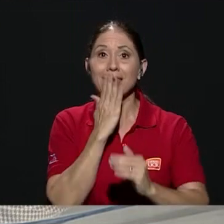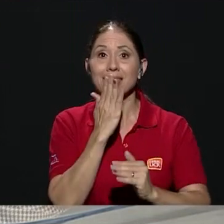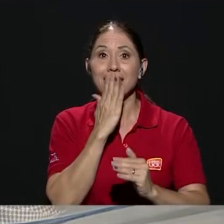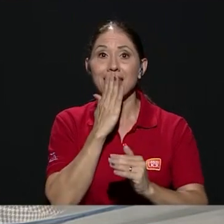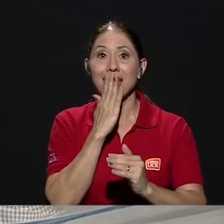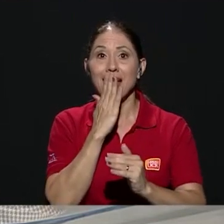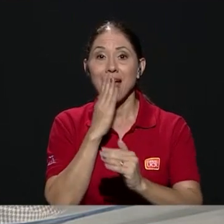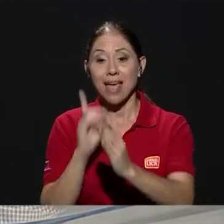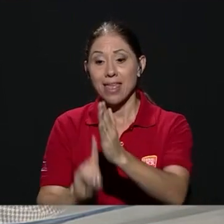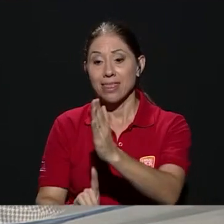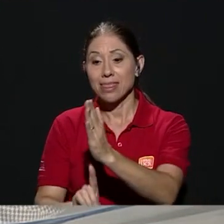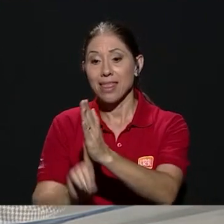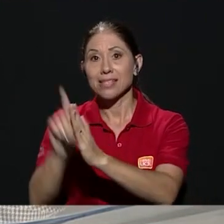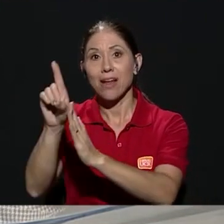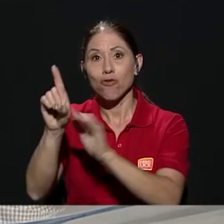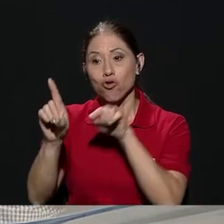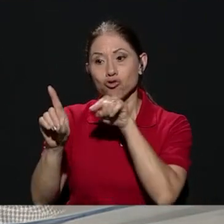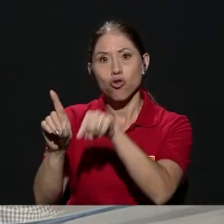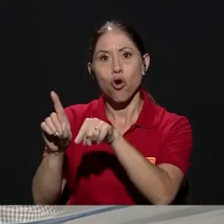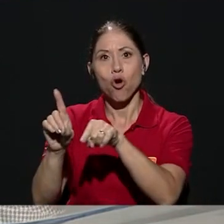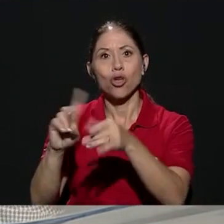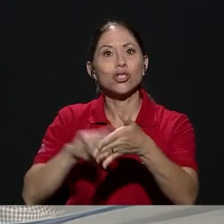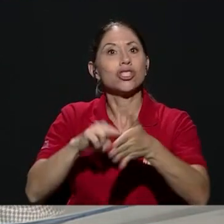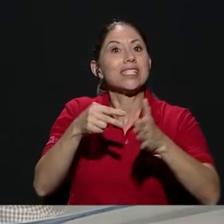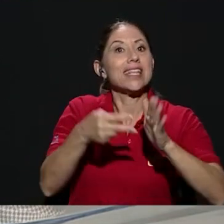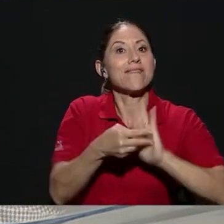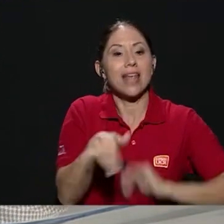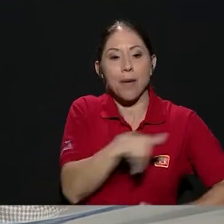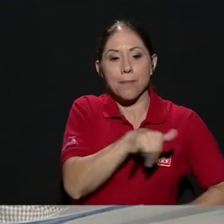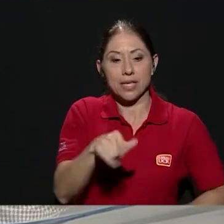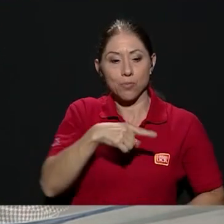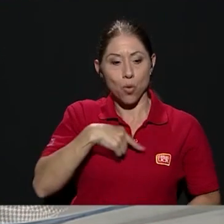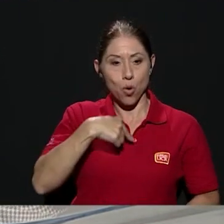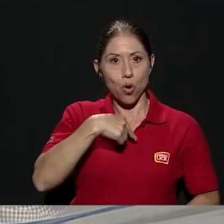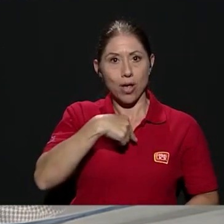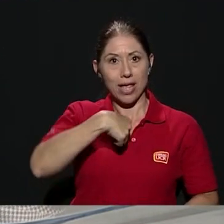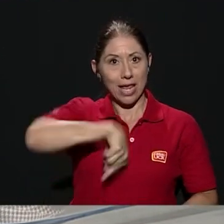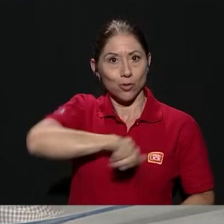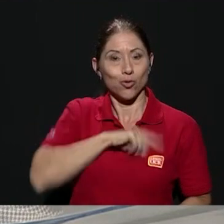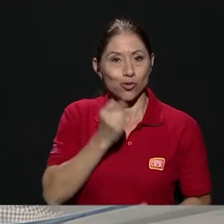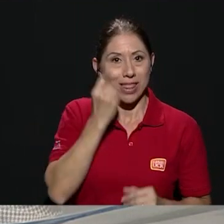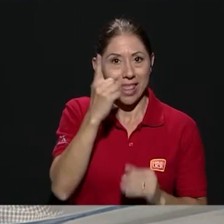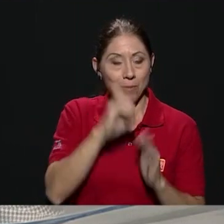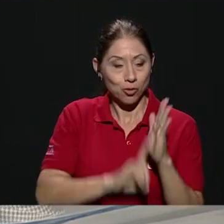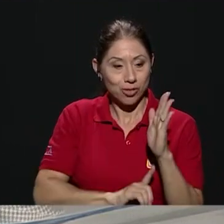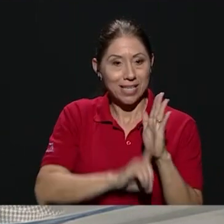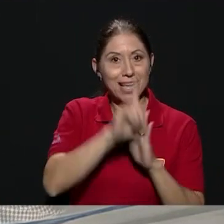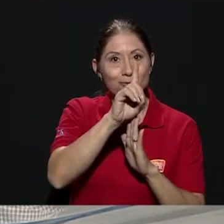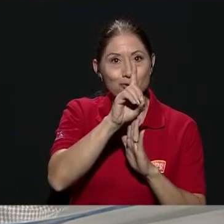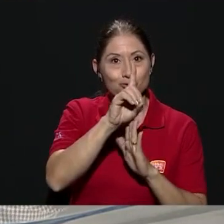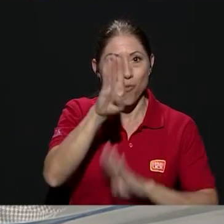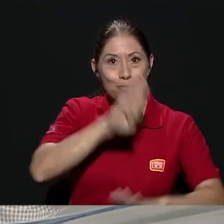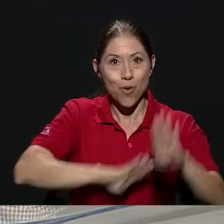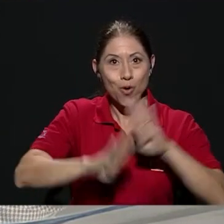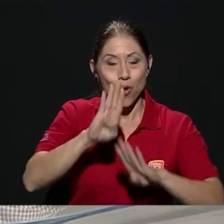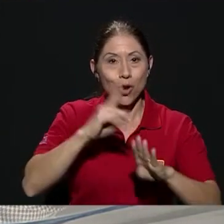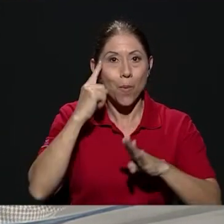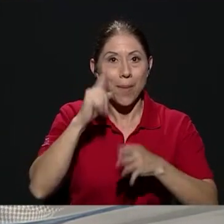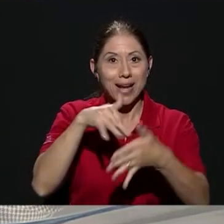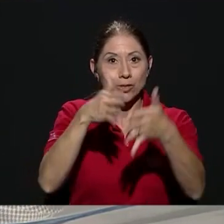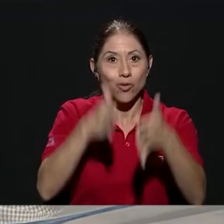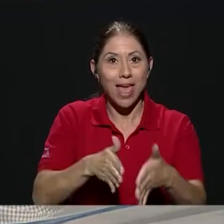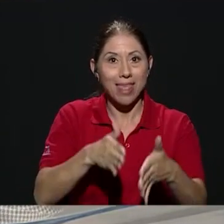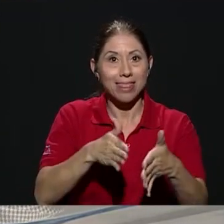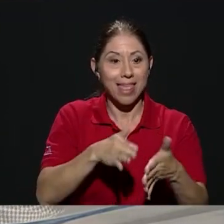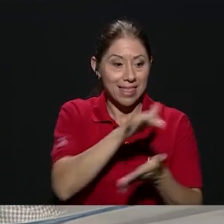no es el desarrollo que nosotros entendemos, el desarrollo biológico que nosotros entendemos para un estudiante de la